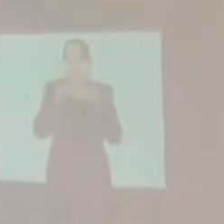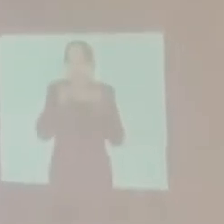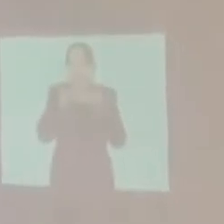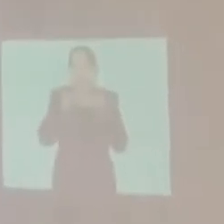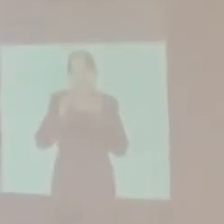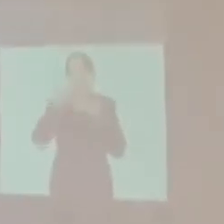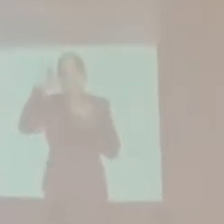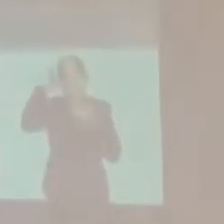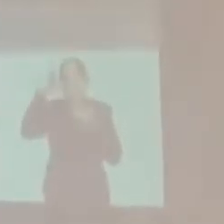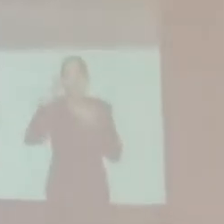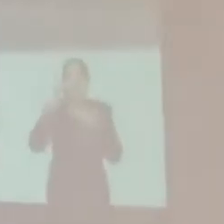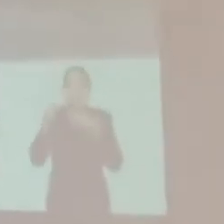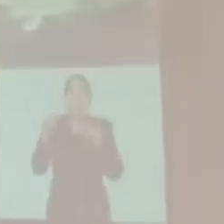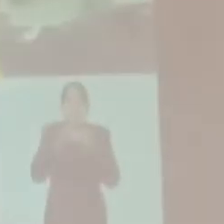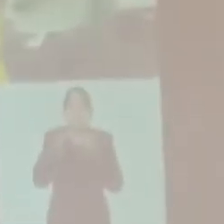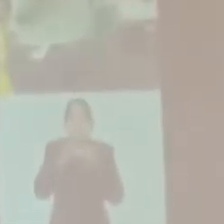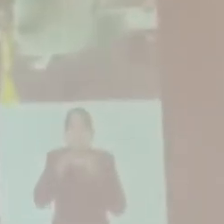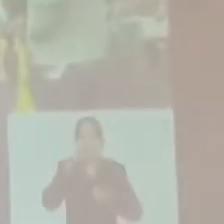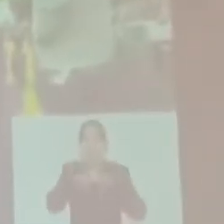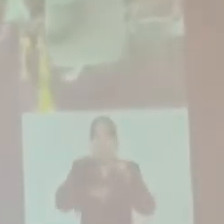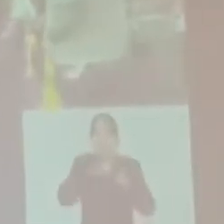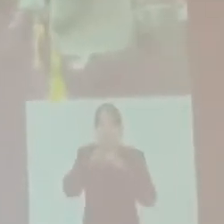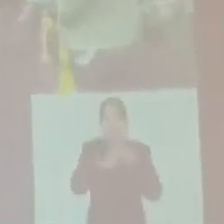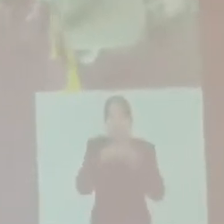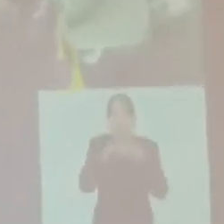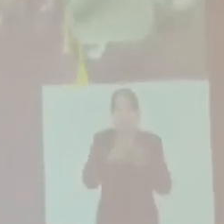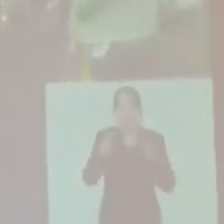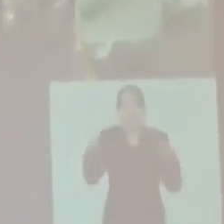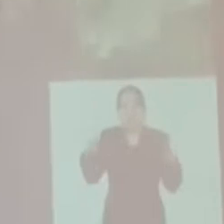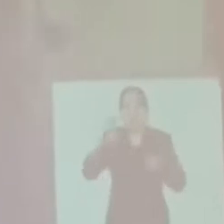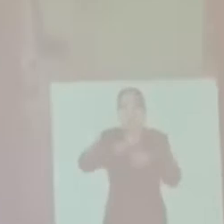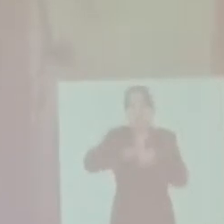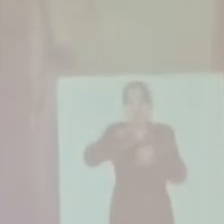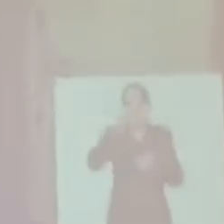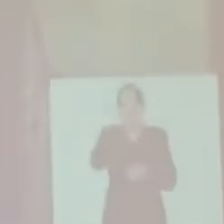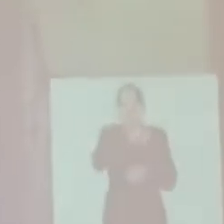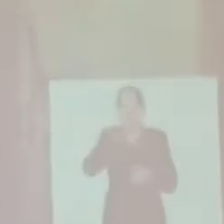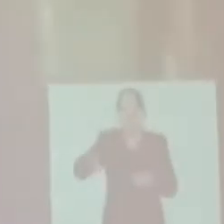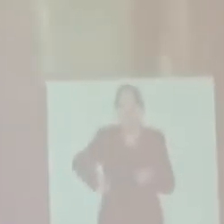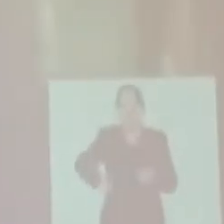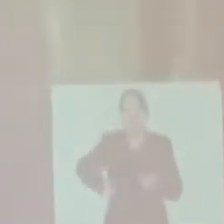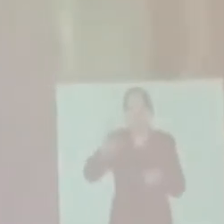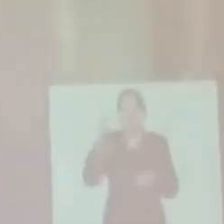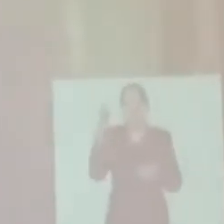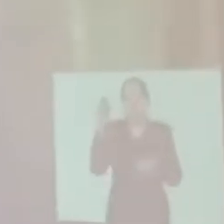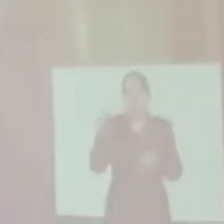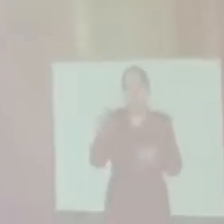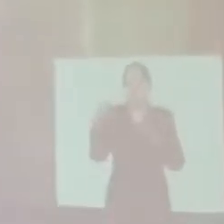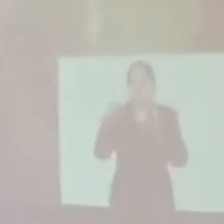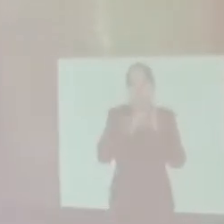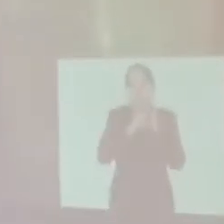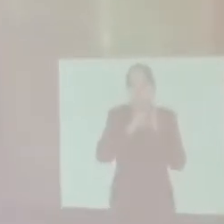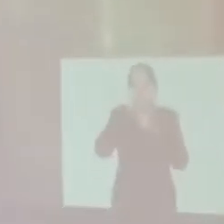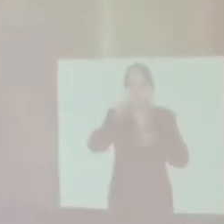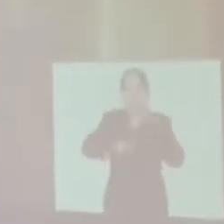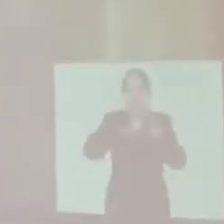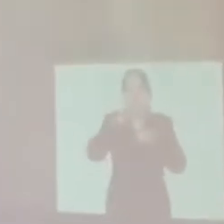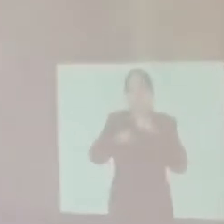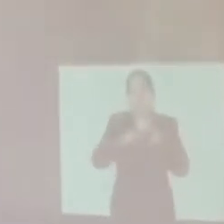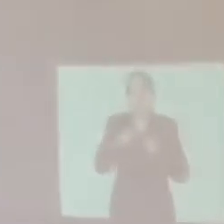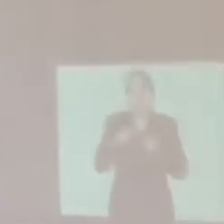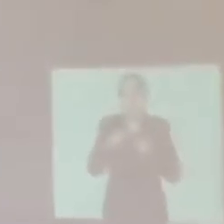sustituyendo la totalidad del sistema Ecobici para ampliarse a 3 alcaldías más, con un total de 9.000 bicicletas.